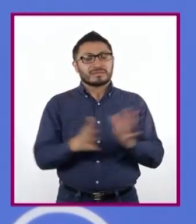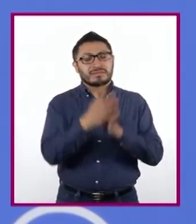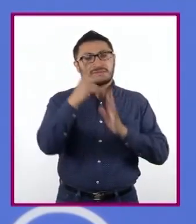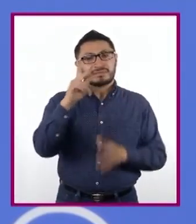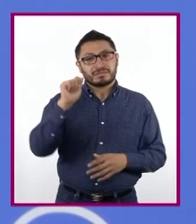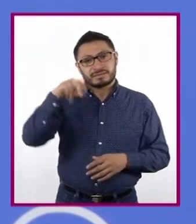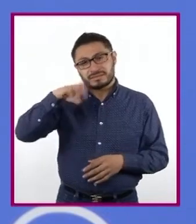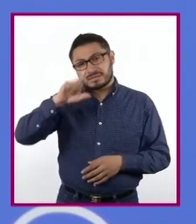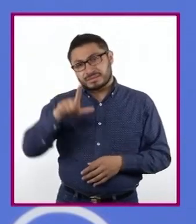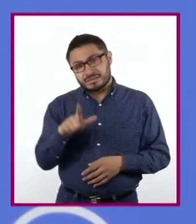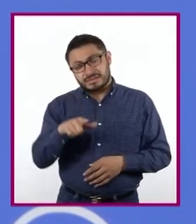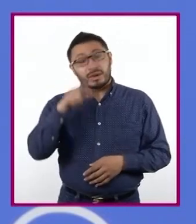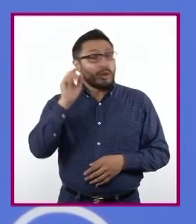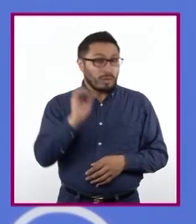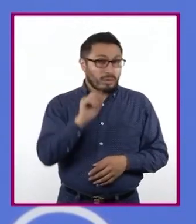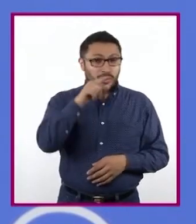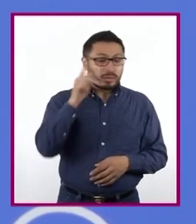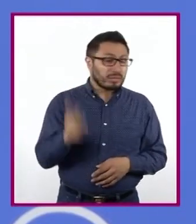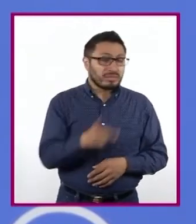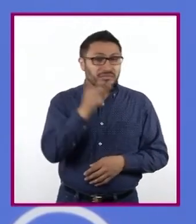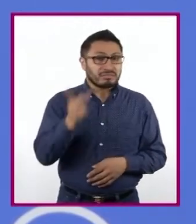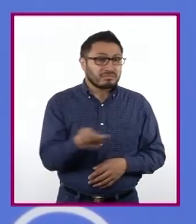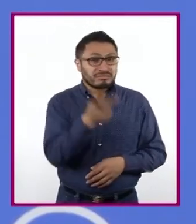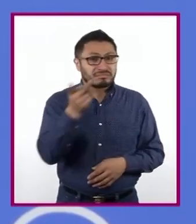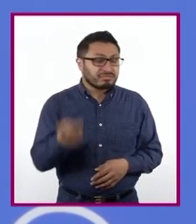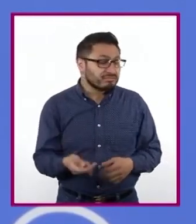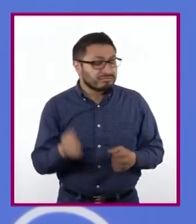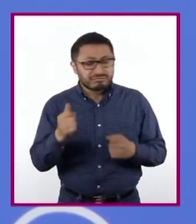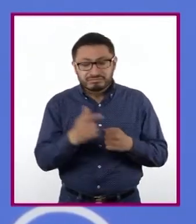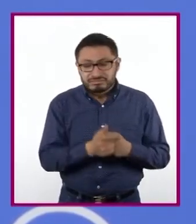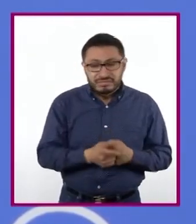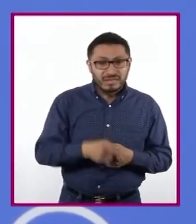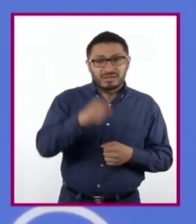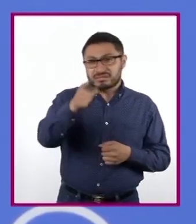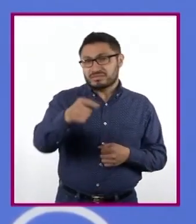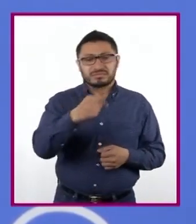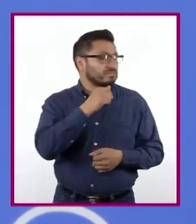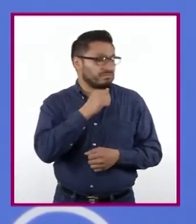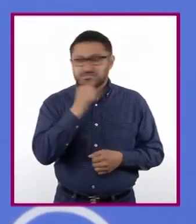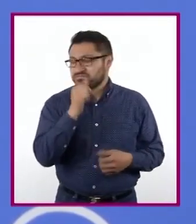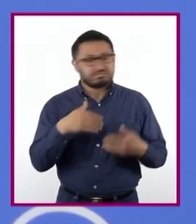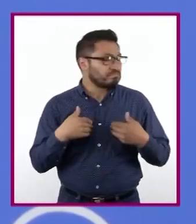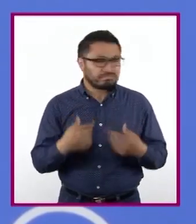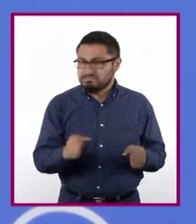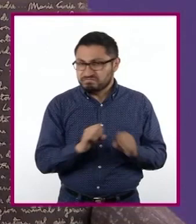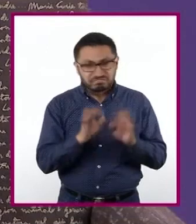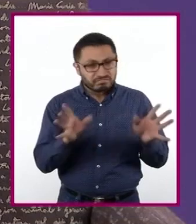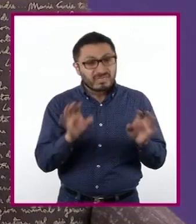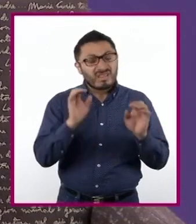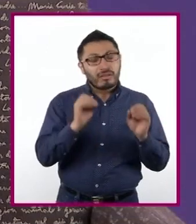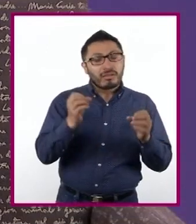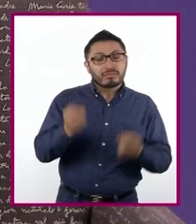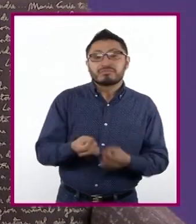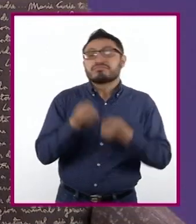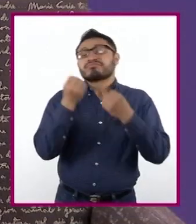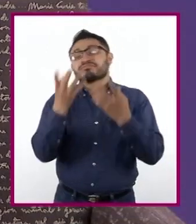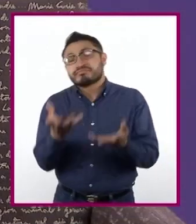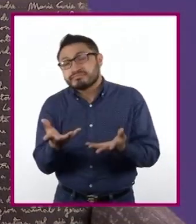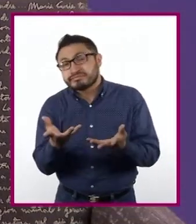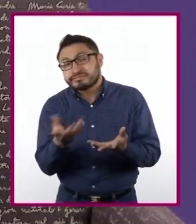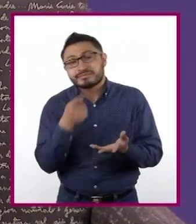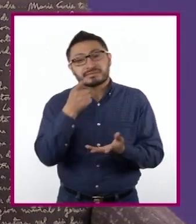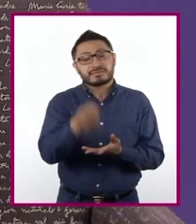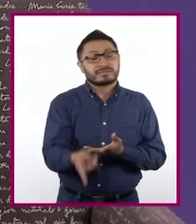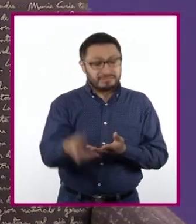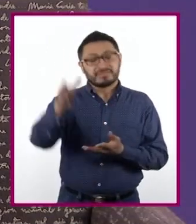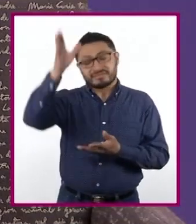y quisieras preguntar a los panelistas algo que no te quedó claro o expresar tu